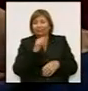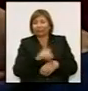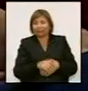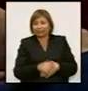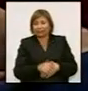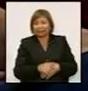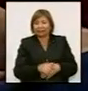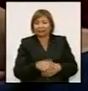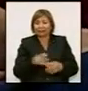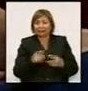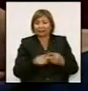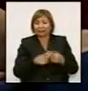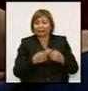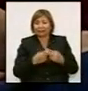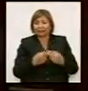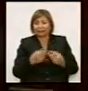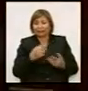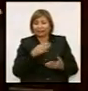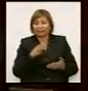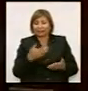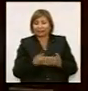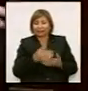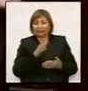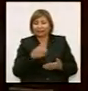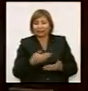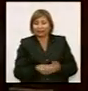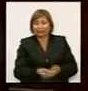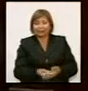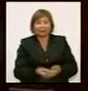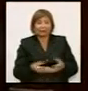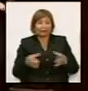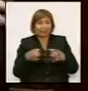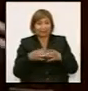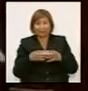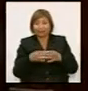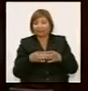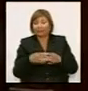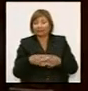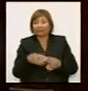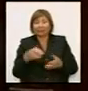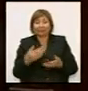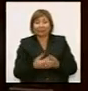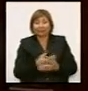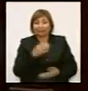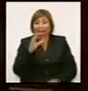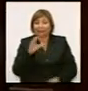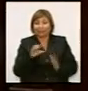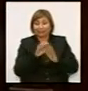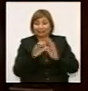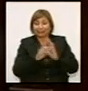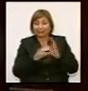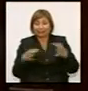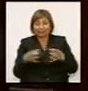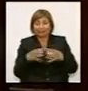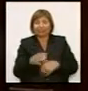cuando comenzara todos los debates que correspondían a la nueva Constitución.